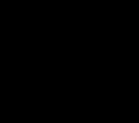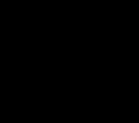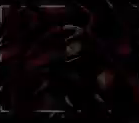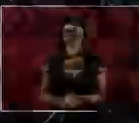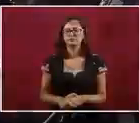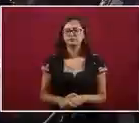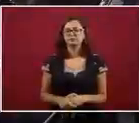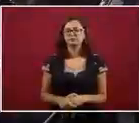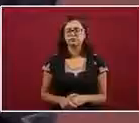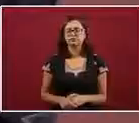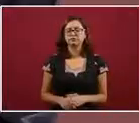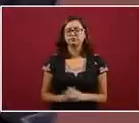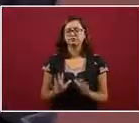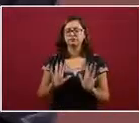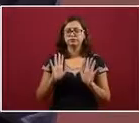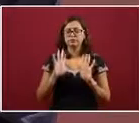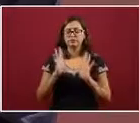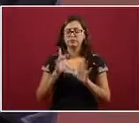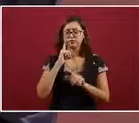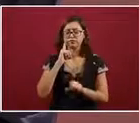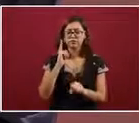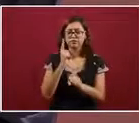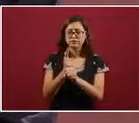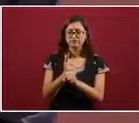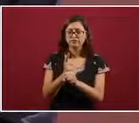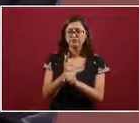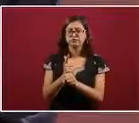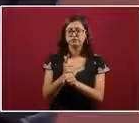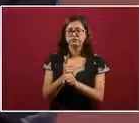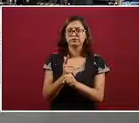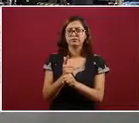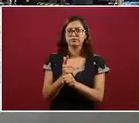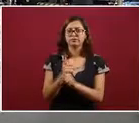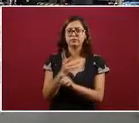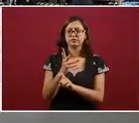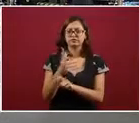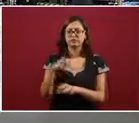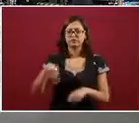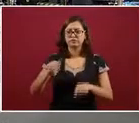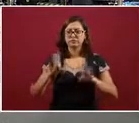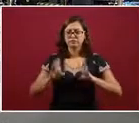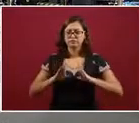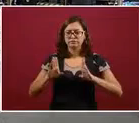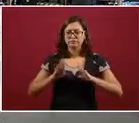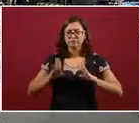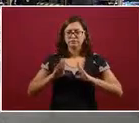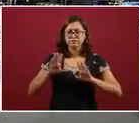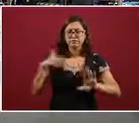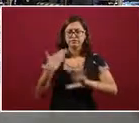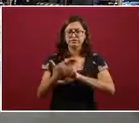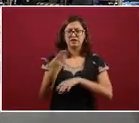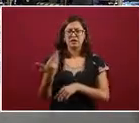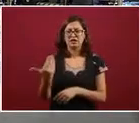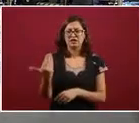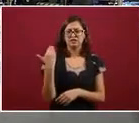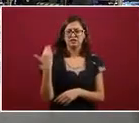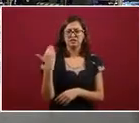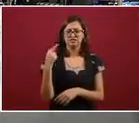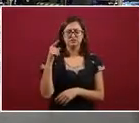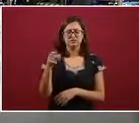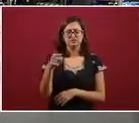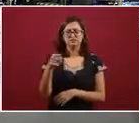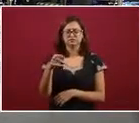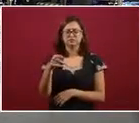propósito. Se han visto varios ataques que rodean a elementos del ejército. Apenas se dio el asesinato a este